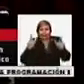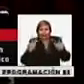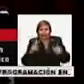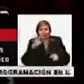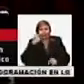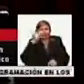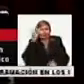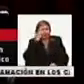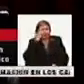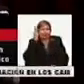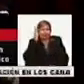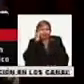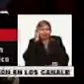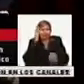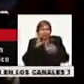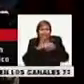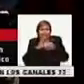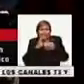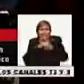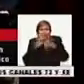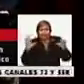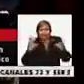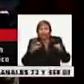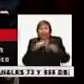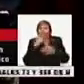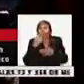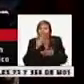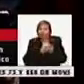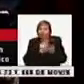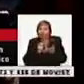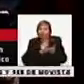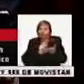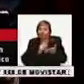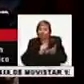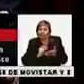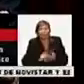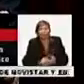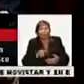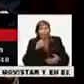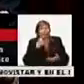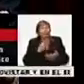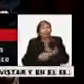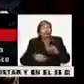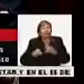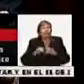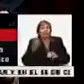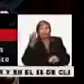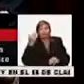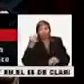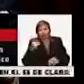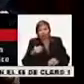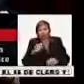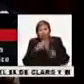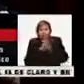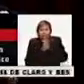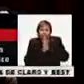la que supieron esbozar y expresar en tinta lo que las muchedumbres reclaman y